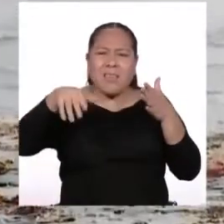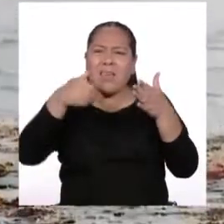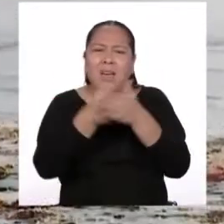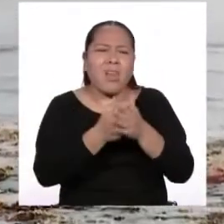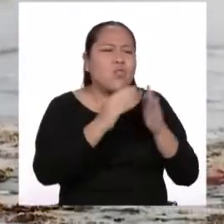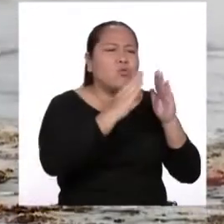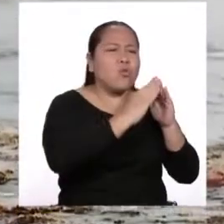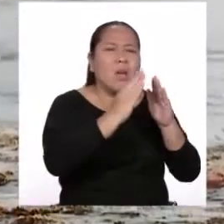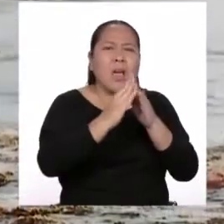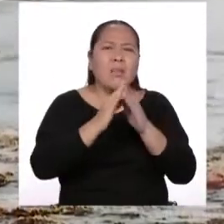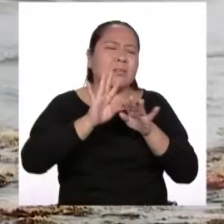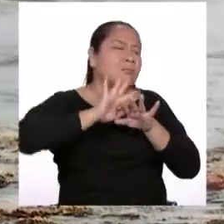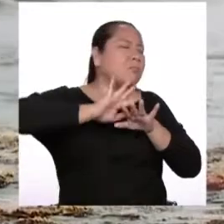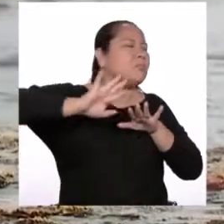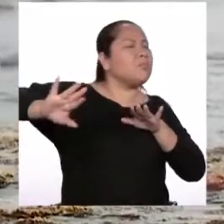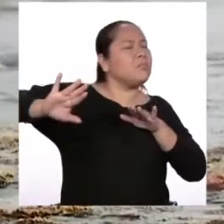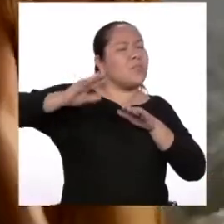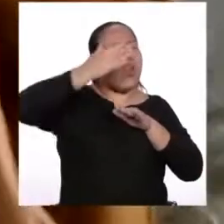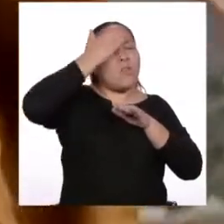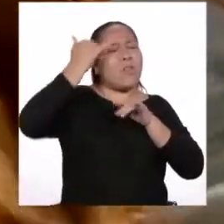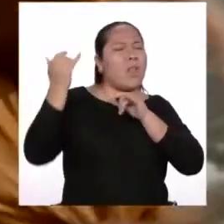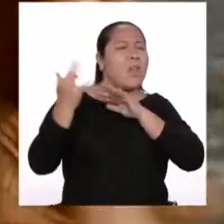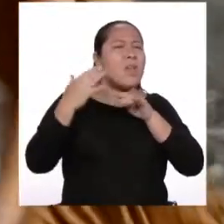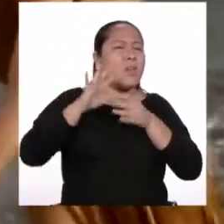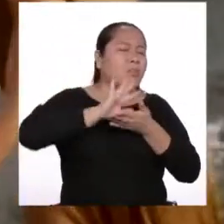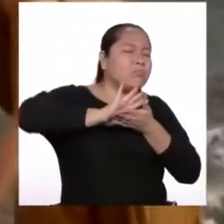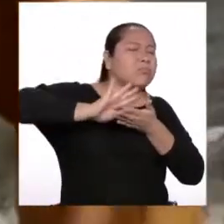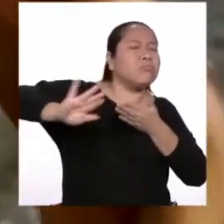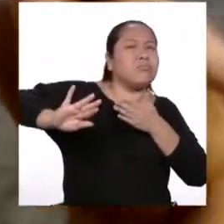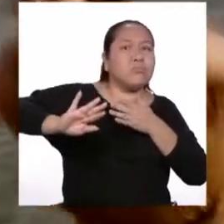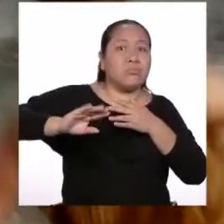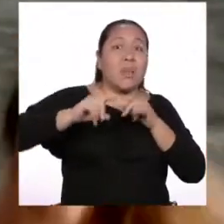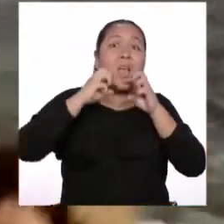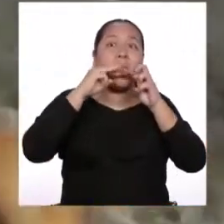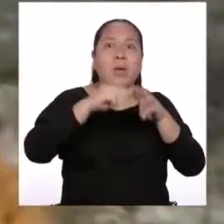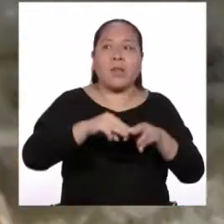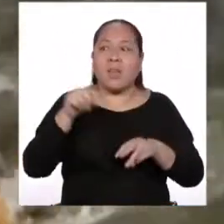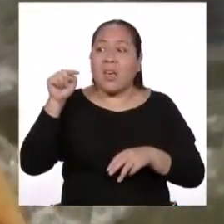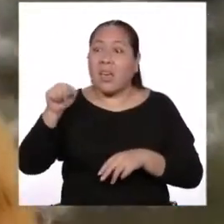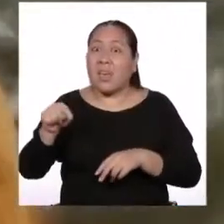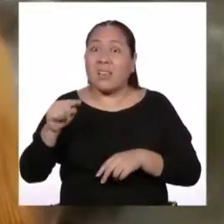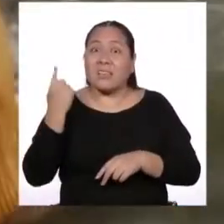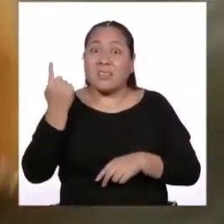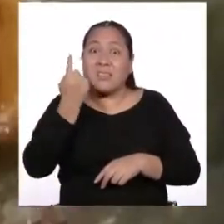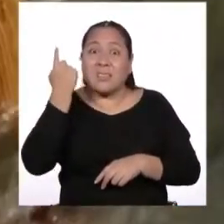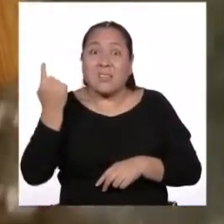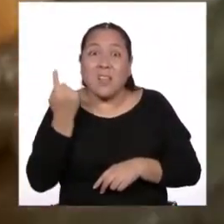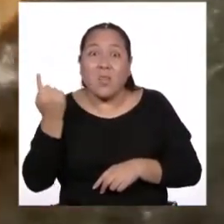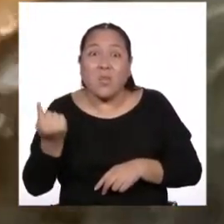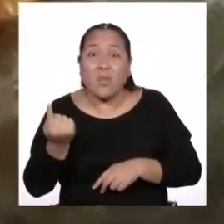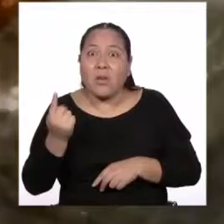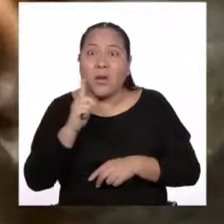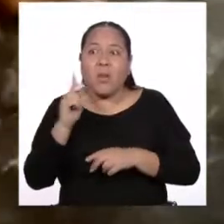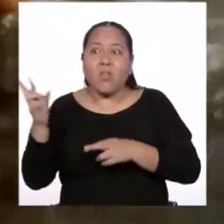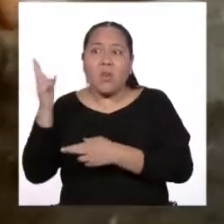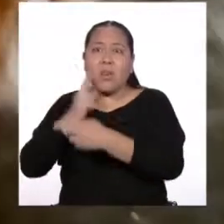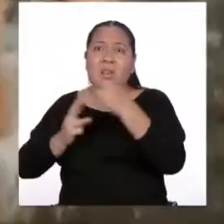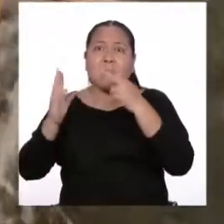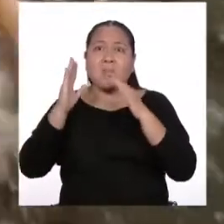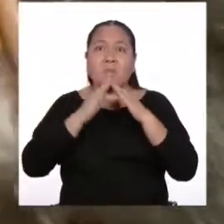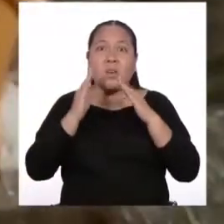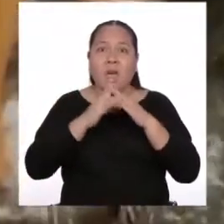y el mar. Solo él estaba privado de regreso y de su mujer, siendo retenido por la ninfa